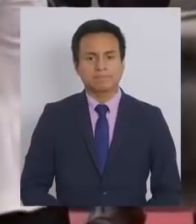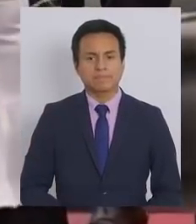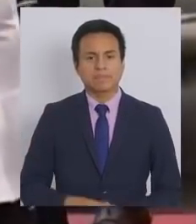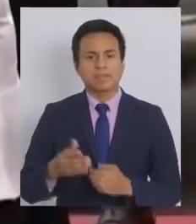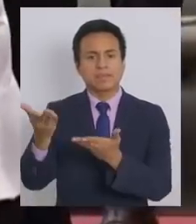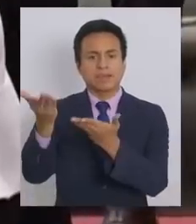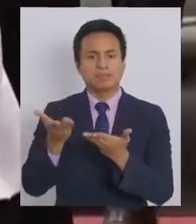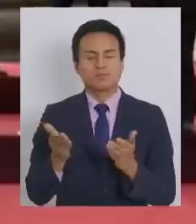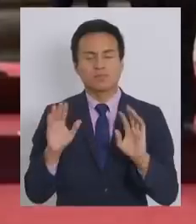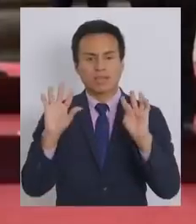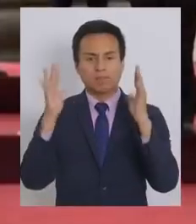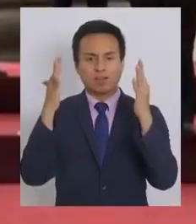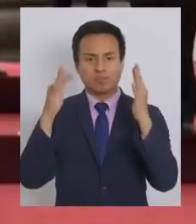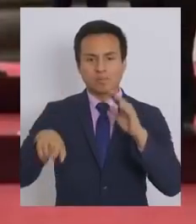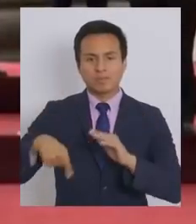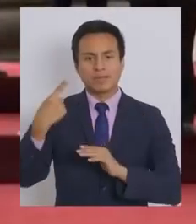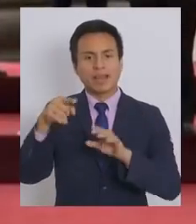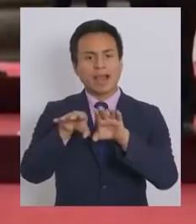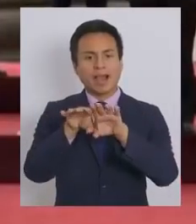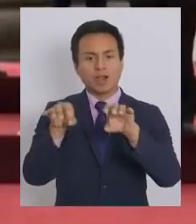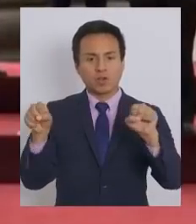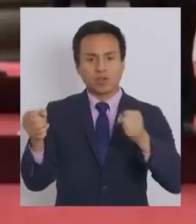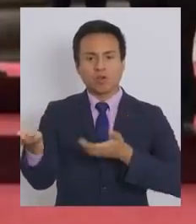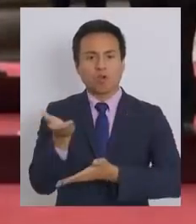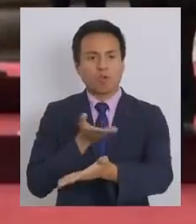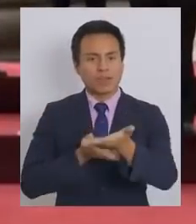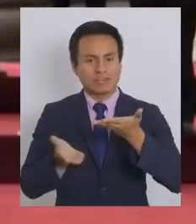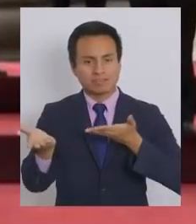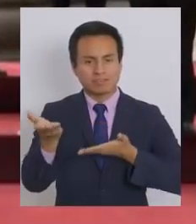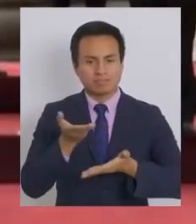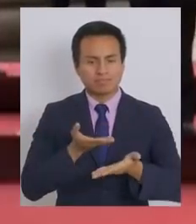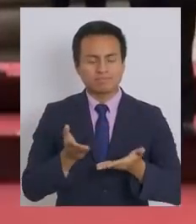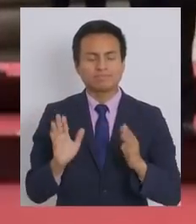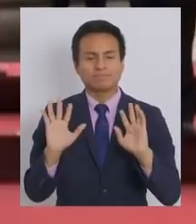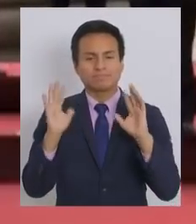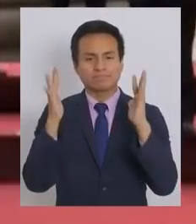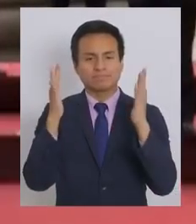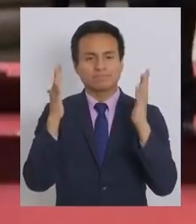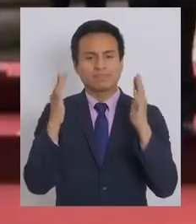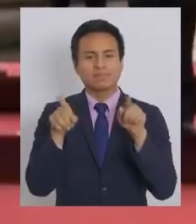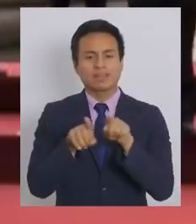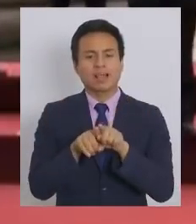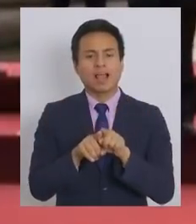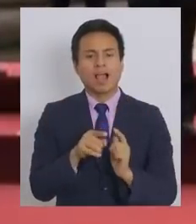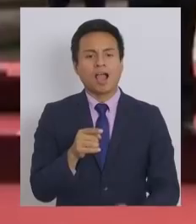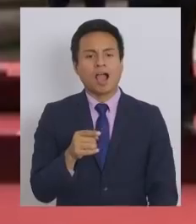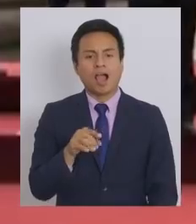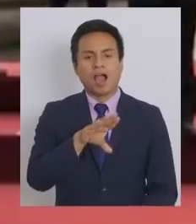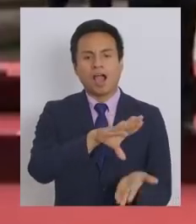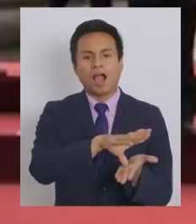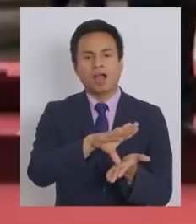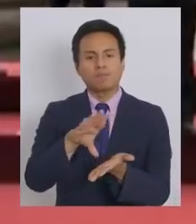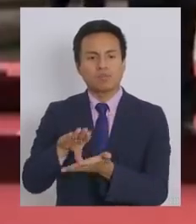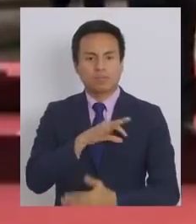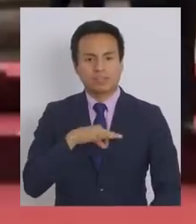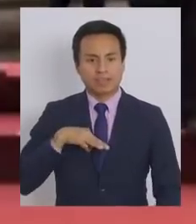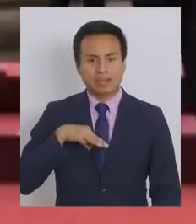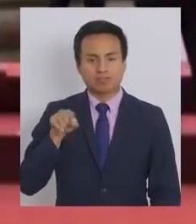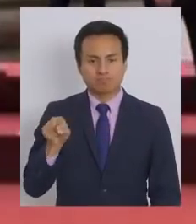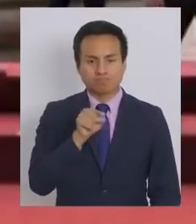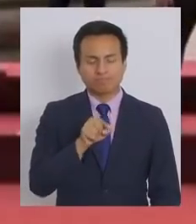Brindamos un fuerte aplauso a este primer acuerdo de cooperación que se establece entre ambos